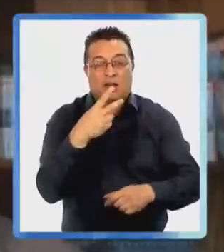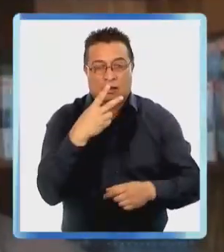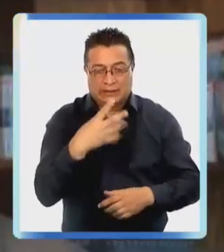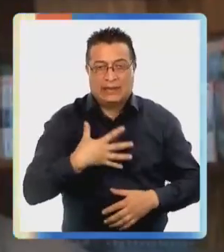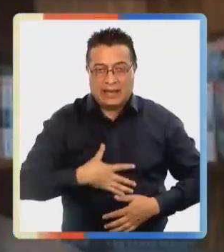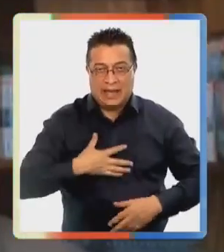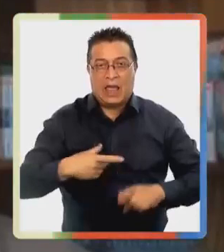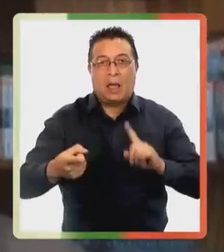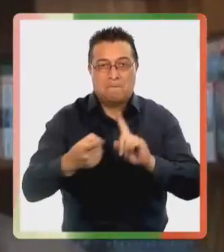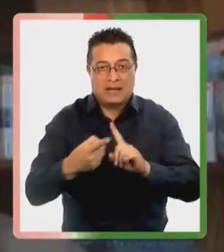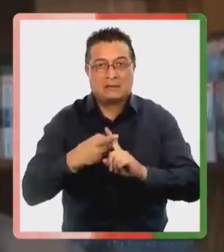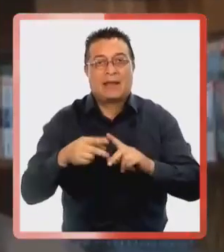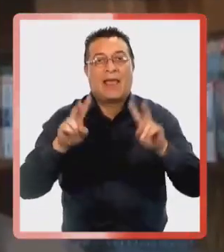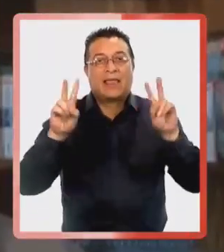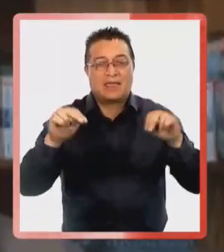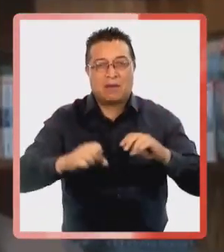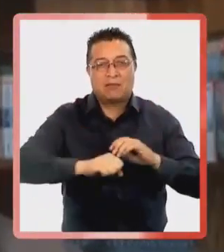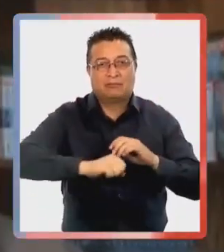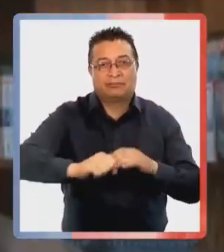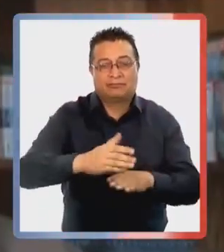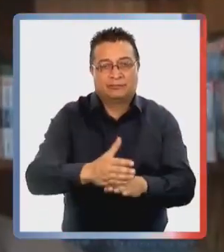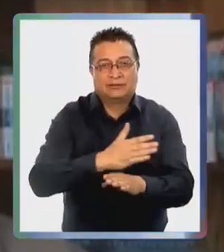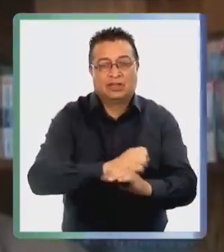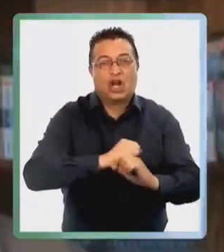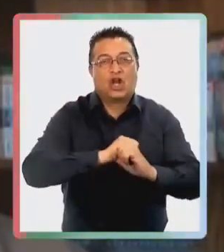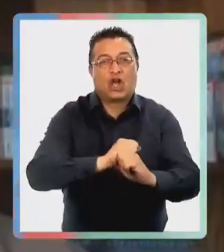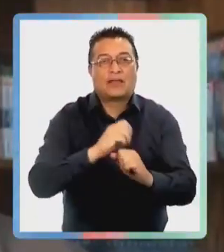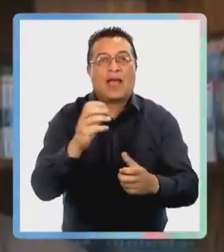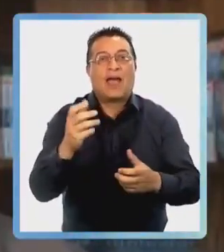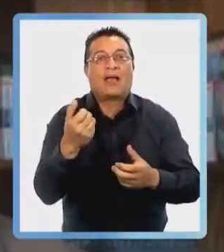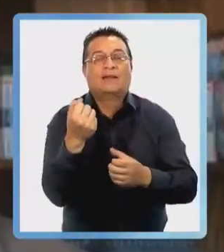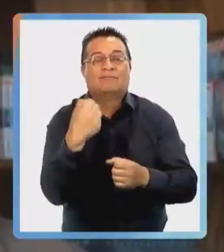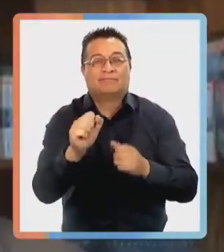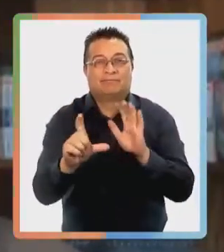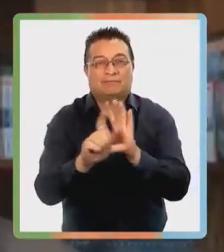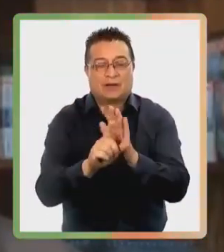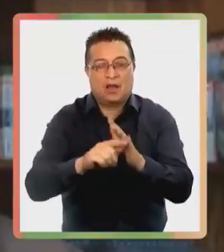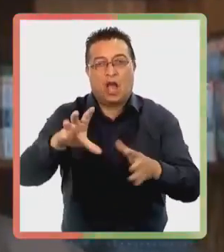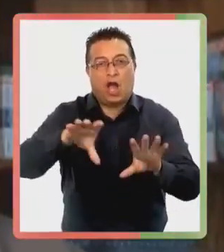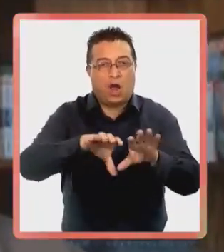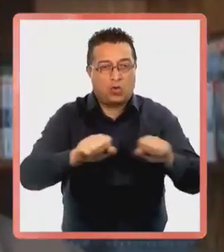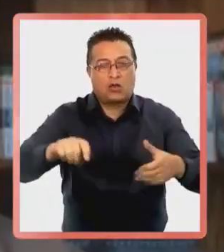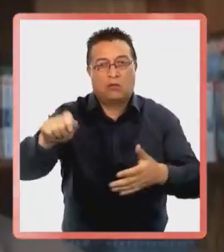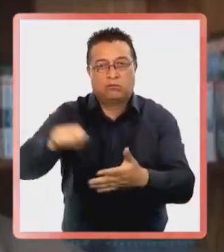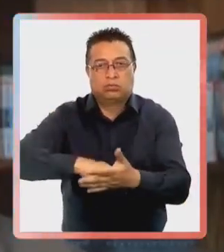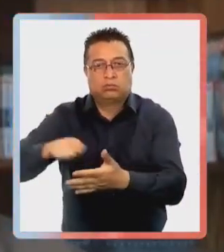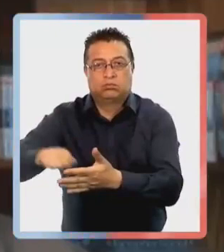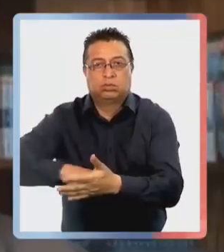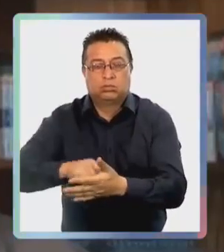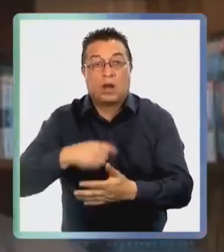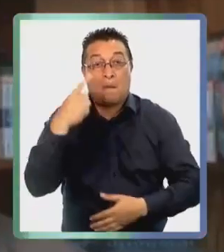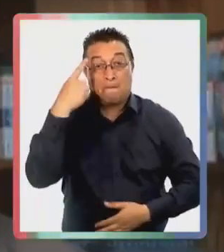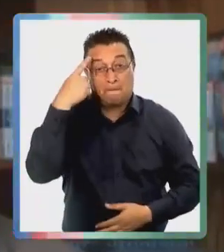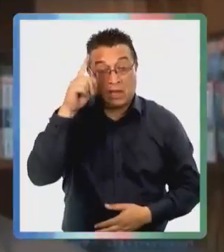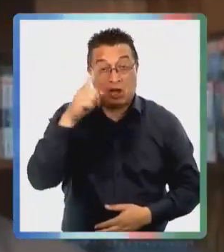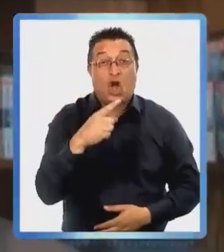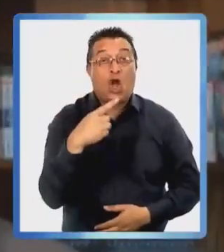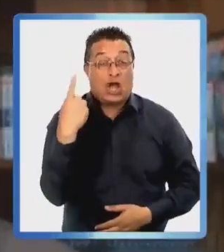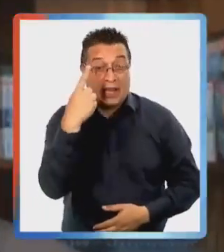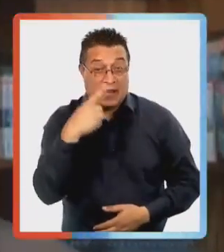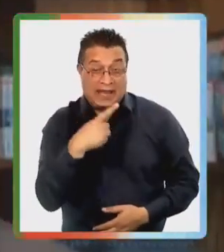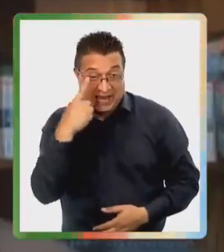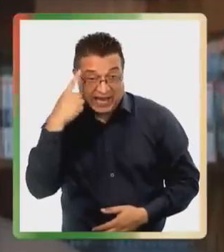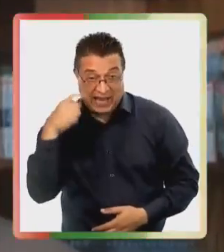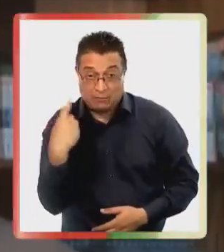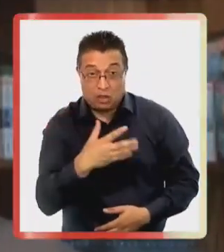delincuencia a través de los acuerdos que estamos firmando como Agorechi, pero creemos que, por sobre todo, se hace necesario mayor articulación tanto del